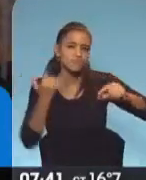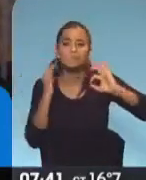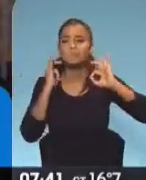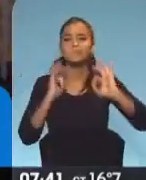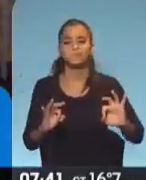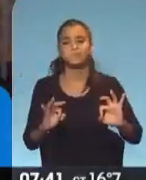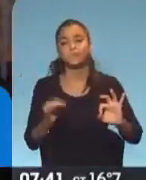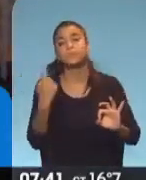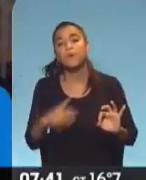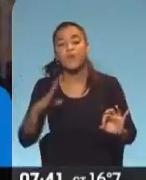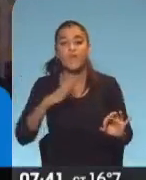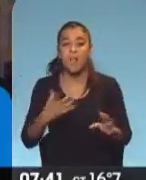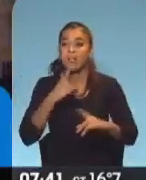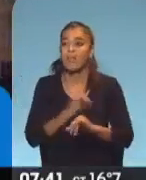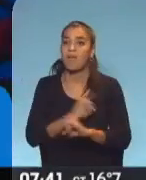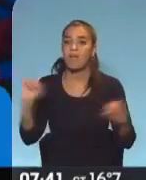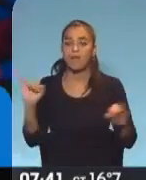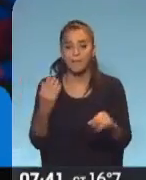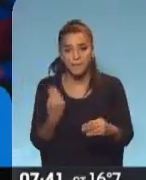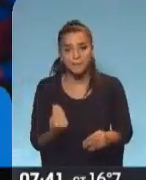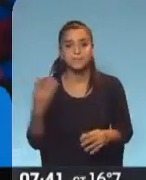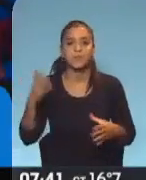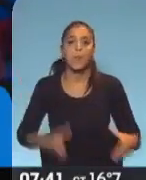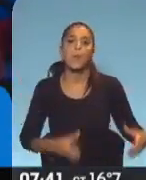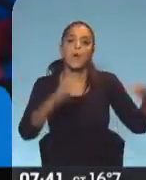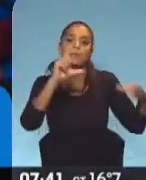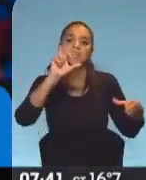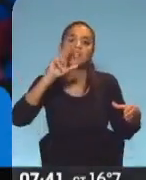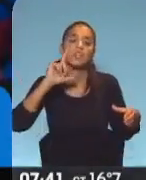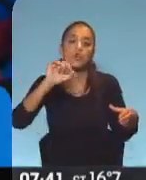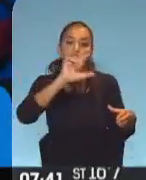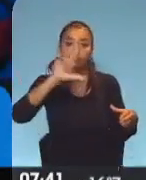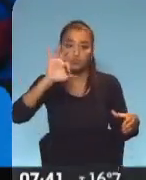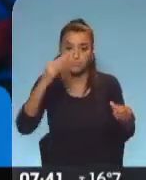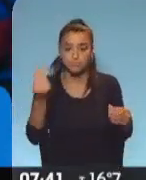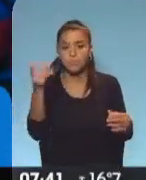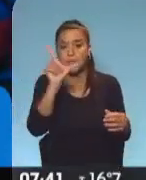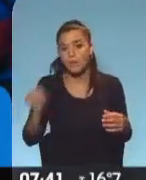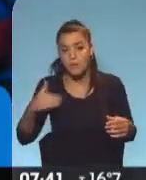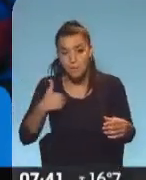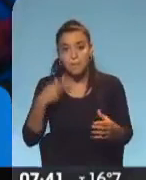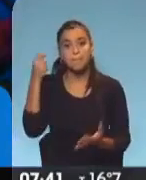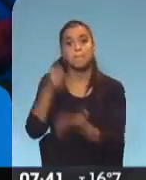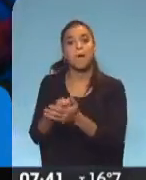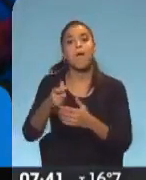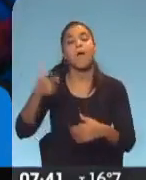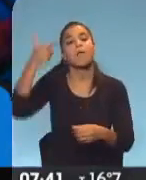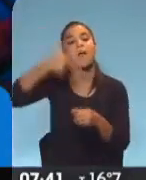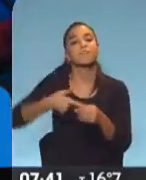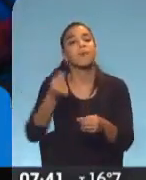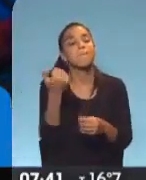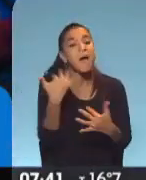listo, pero que todavía no salió, que este barril criollo significaría que todo el país estaría pagando la nafta más